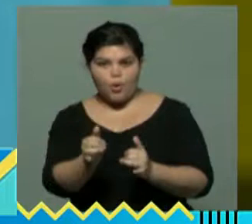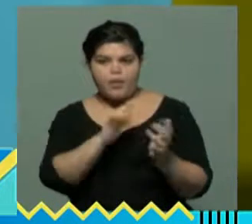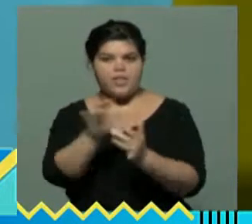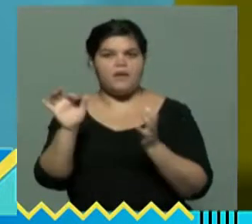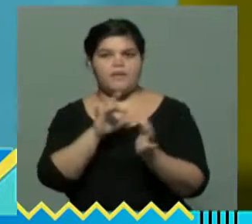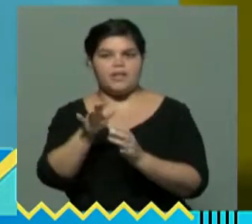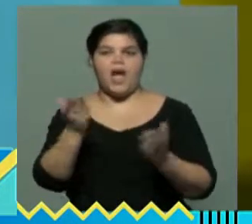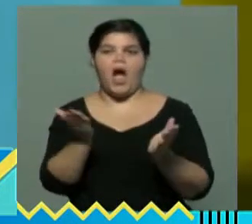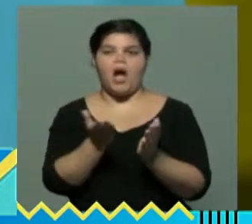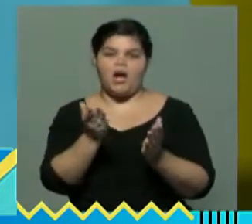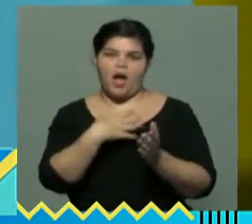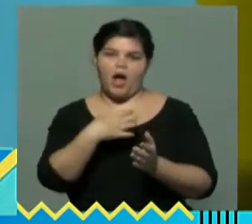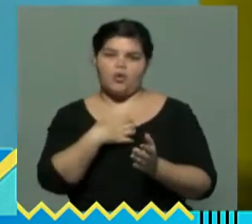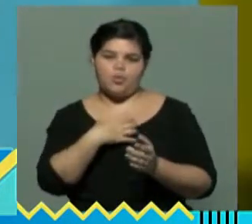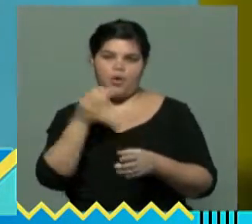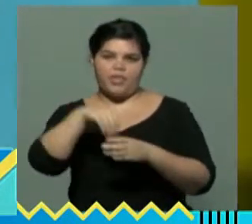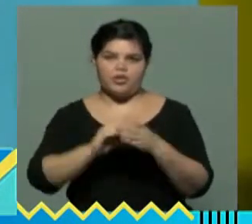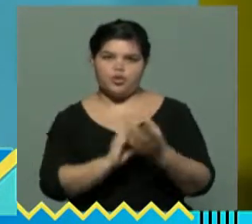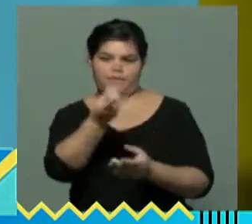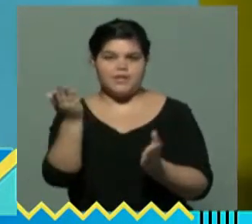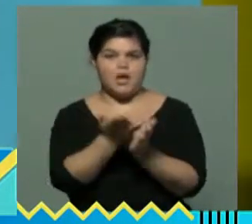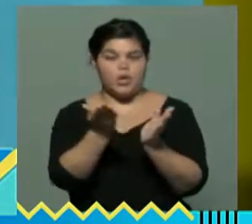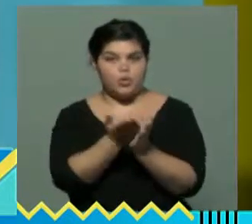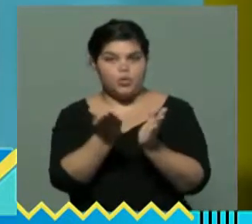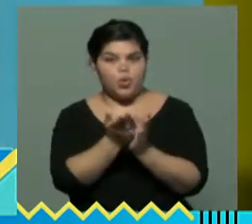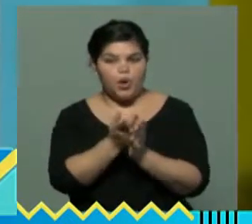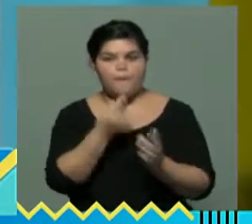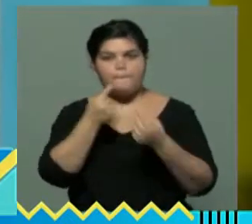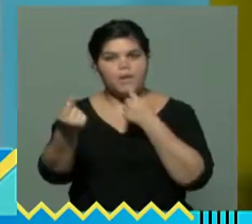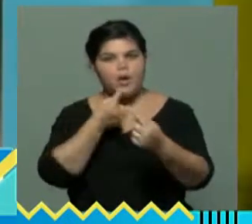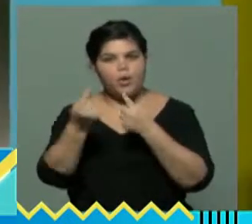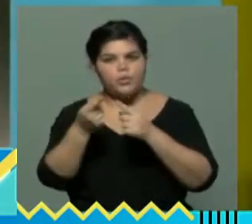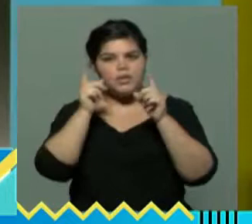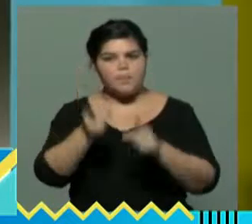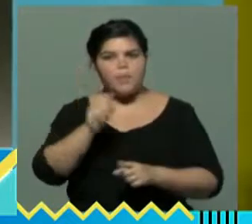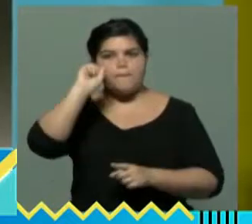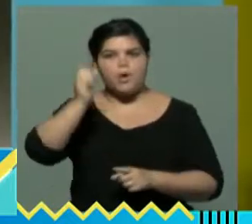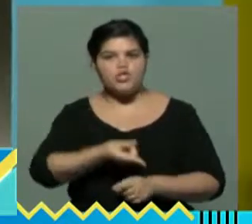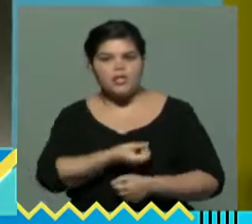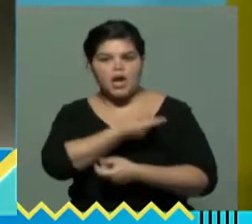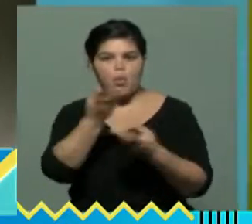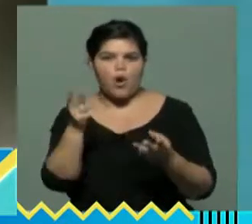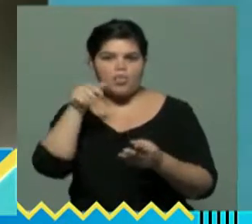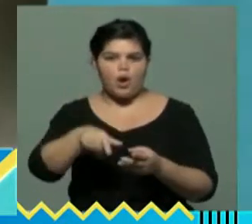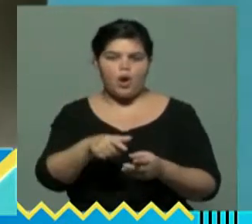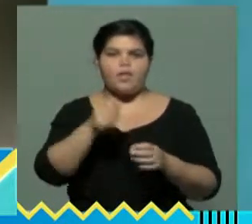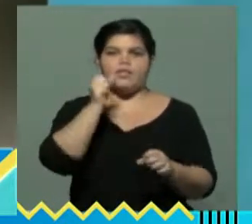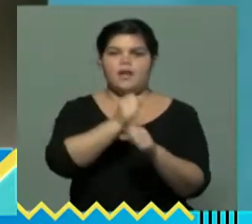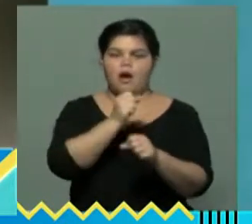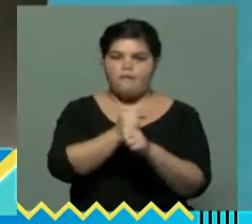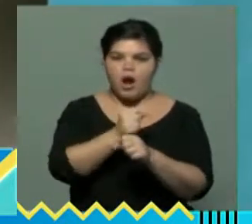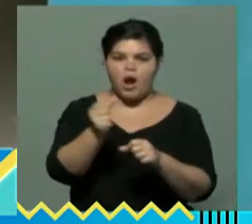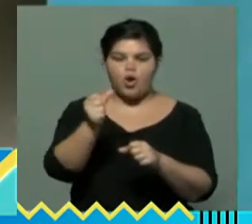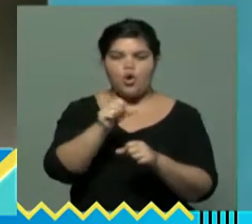nuestra casa de estudios y queríamos sumarlo a la mesa de debate y consultarle cuáles son los porcentajes de ocupación, subocupación